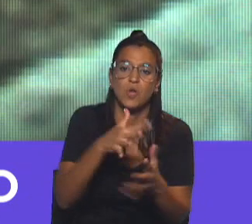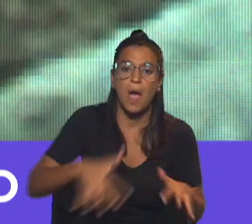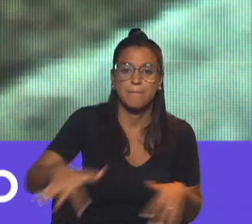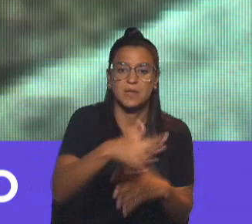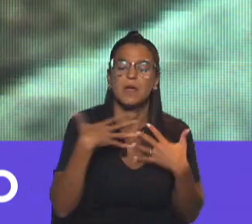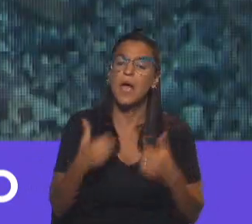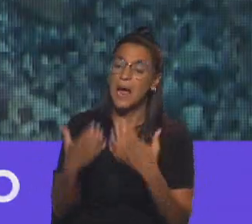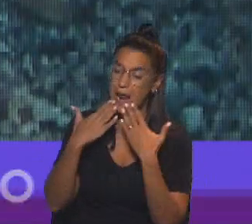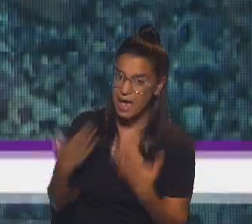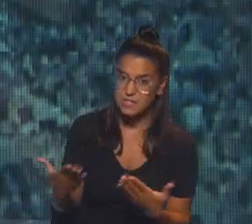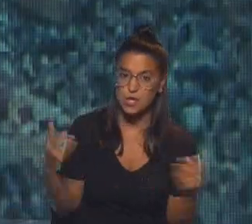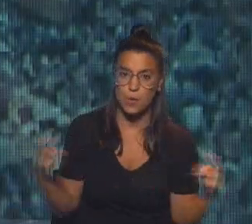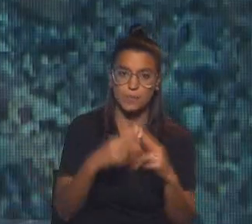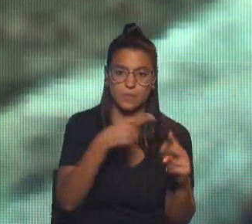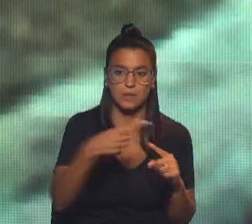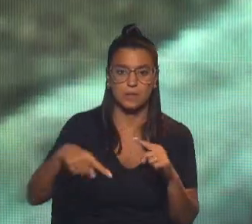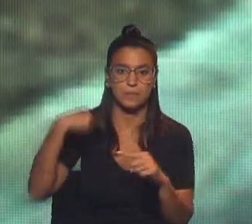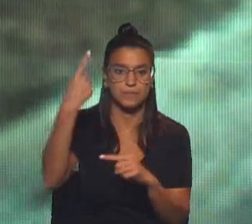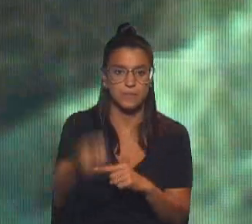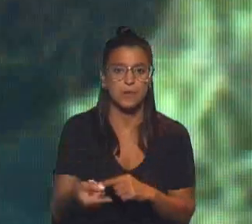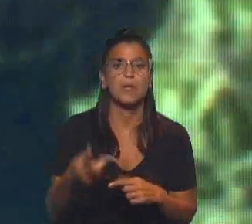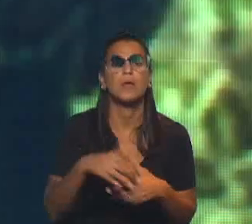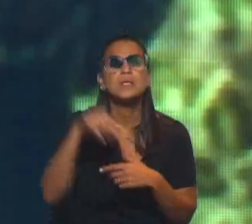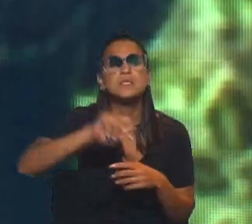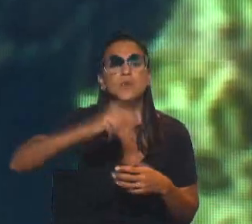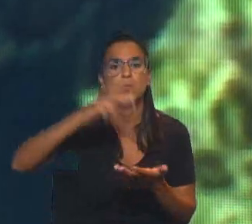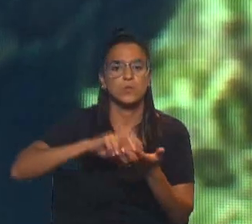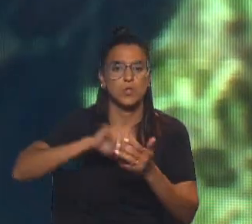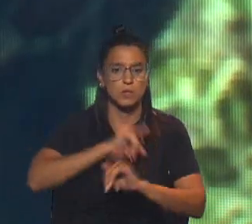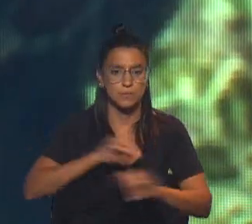nada menos. Gracias, Sandra. Lo recordamos la Gracias. semana que viene. Sandra Ceballos en esta segunda edición de Noticias. Alejo ahora.